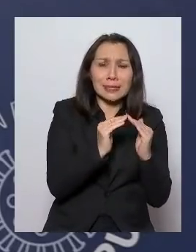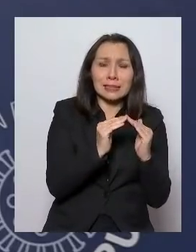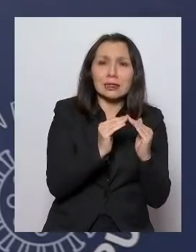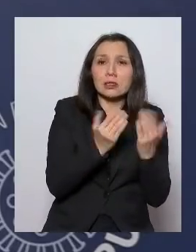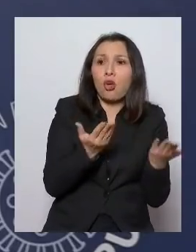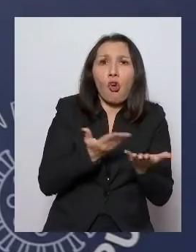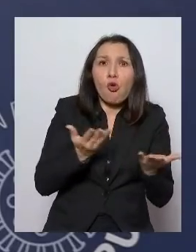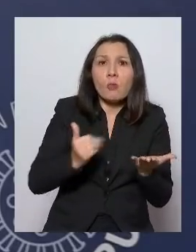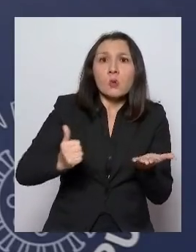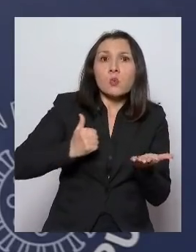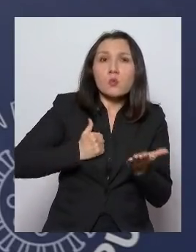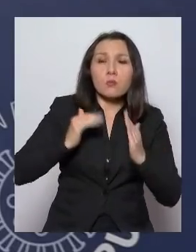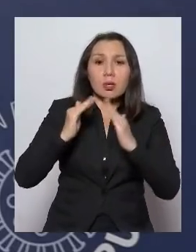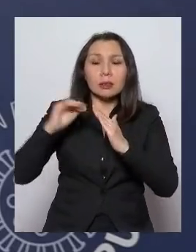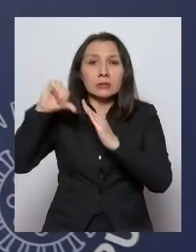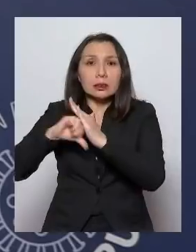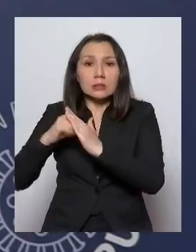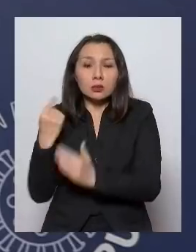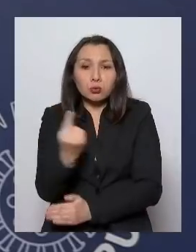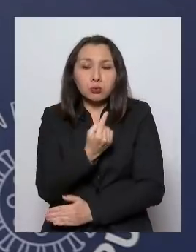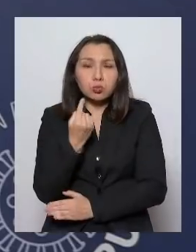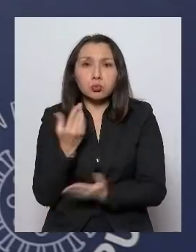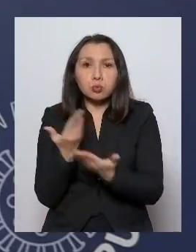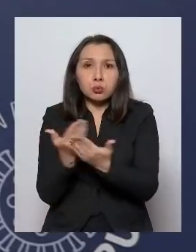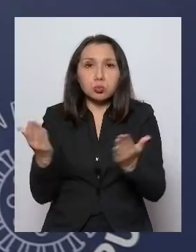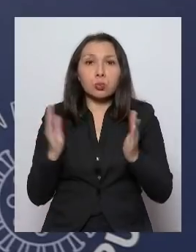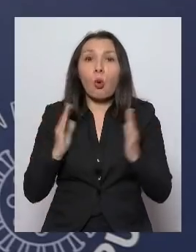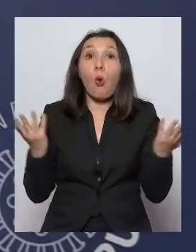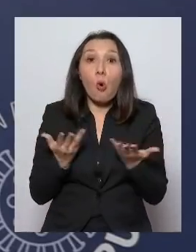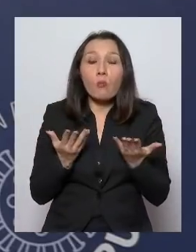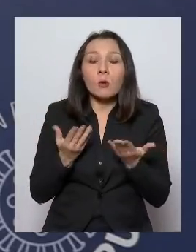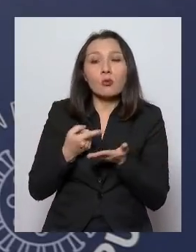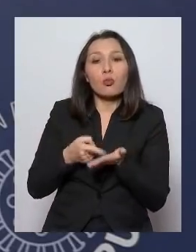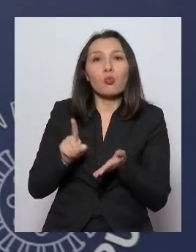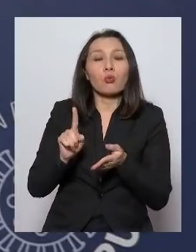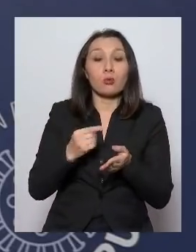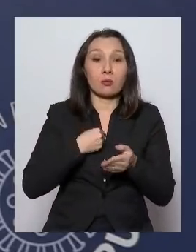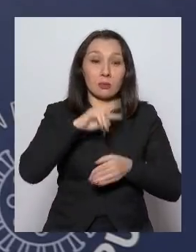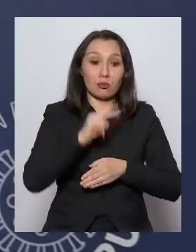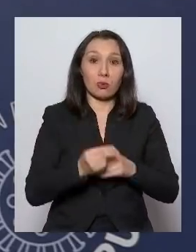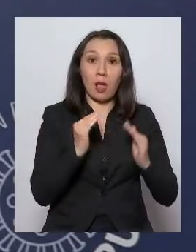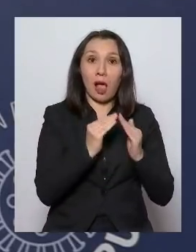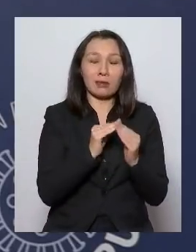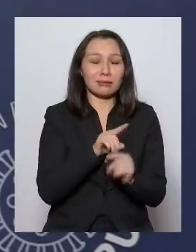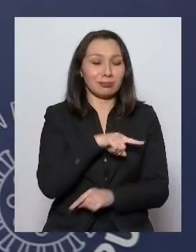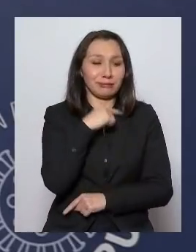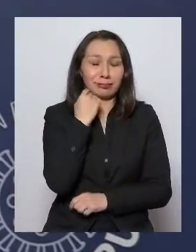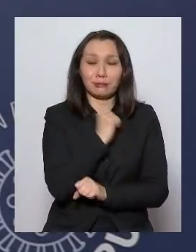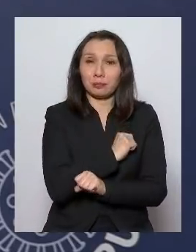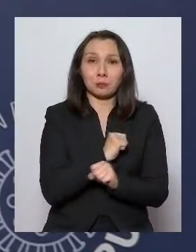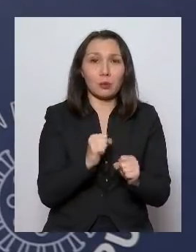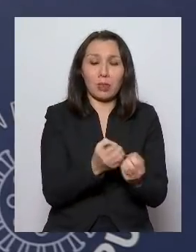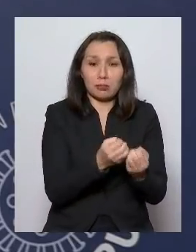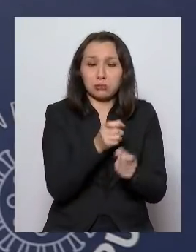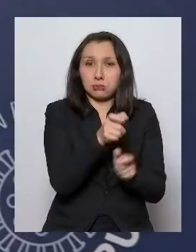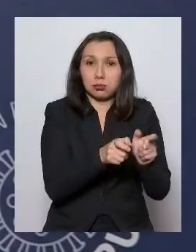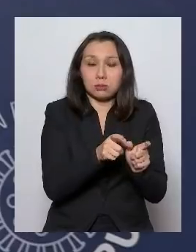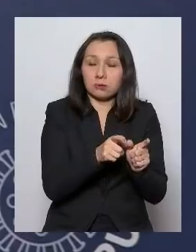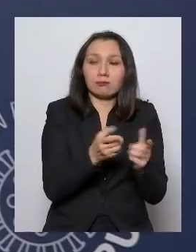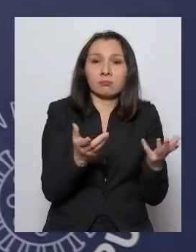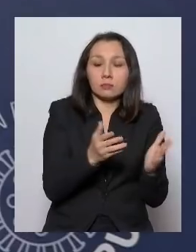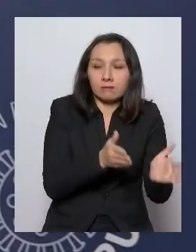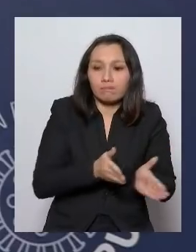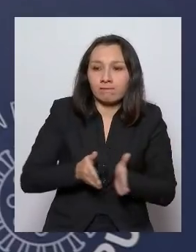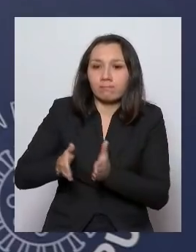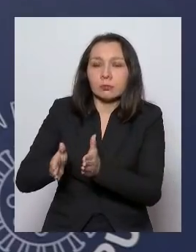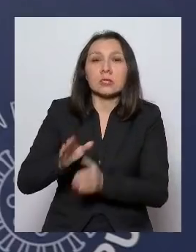hacer cumplir el aislamiento, la cuarentena, en circunstancias que en su propio domicilio no lo puede hacer.